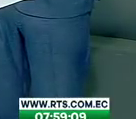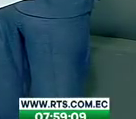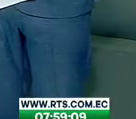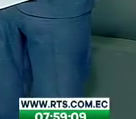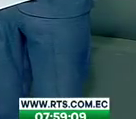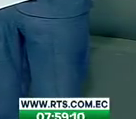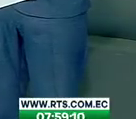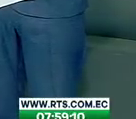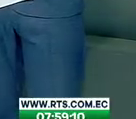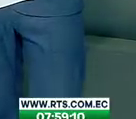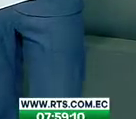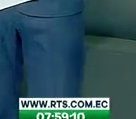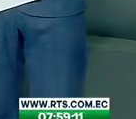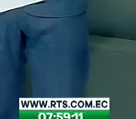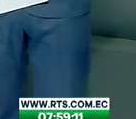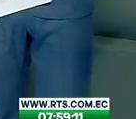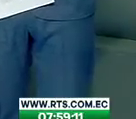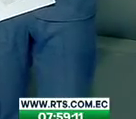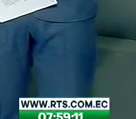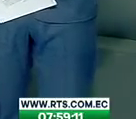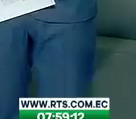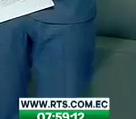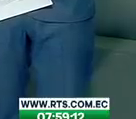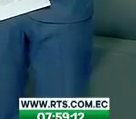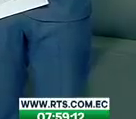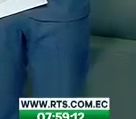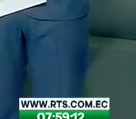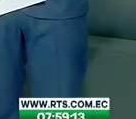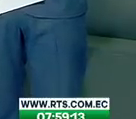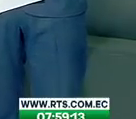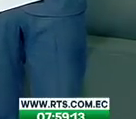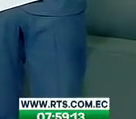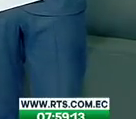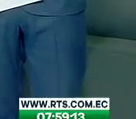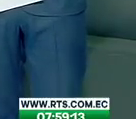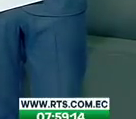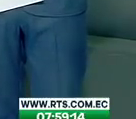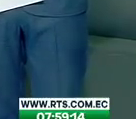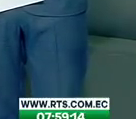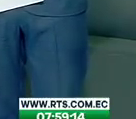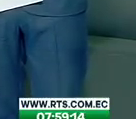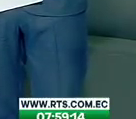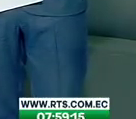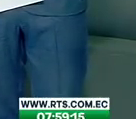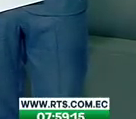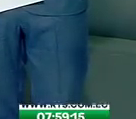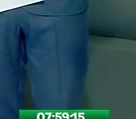nuevamente. Muchísimas gracias, Luisa, un abrazo para ti y se quedan aquí en la noticia en la comunidad con el tío Hugo y Rosalena Vázquez.